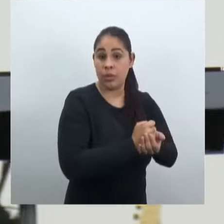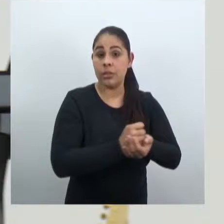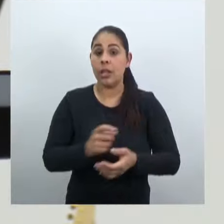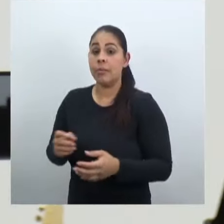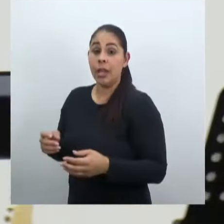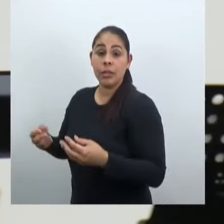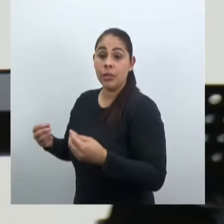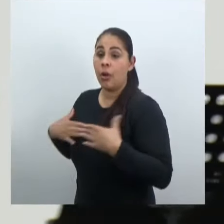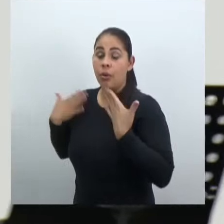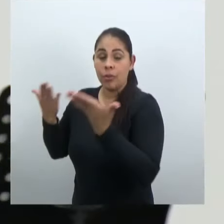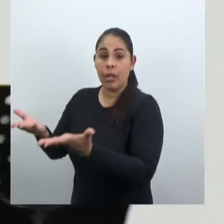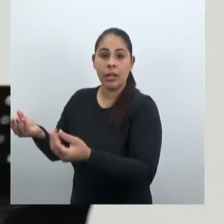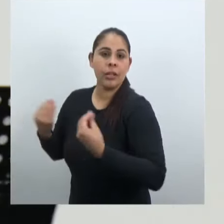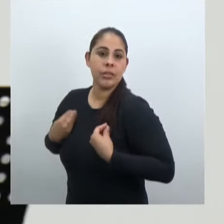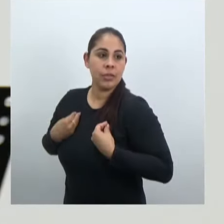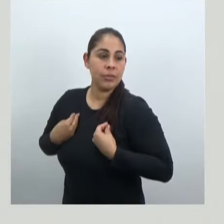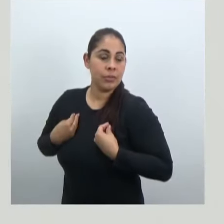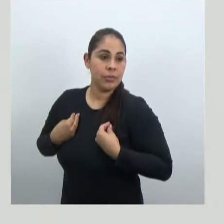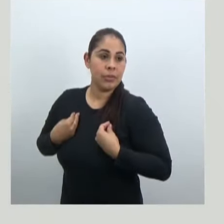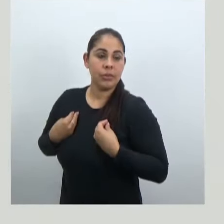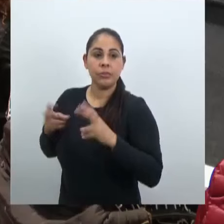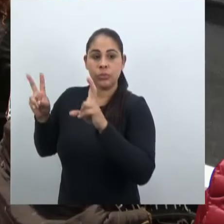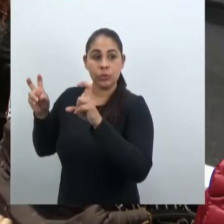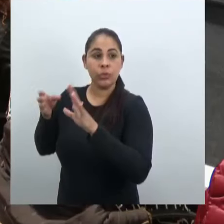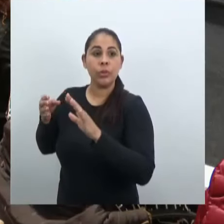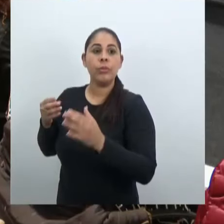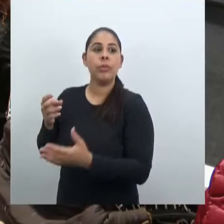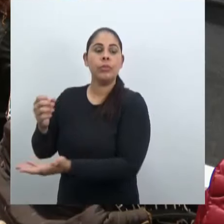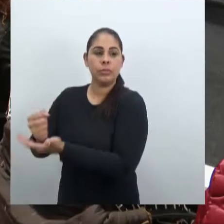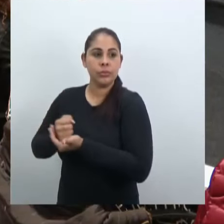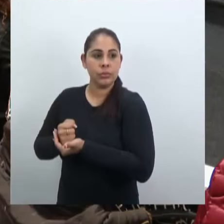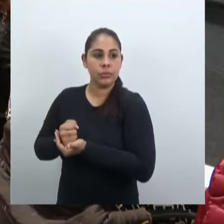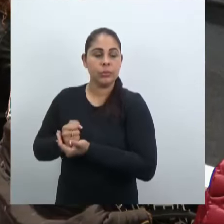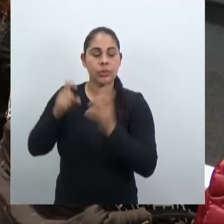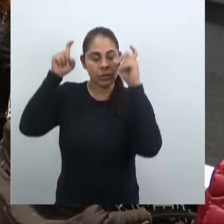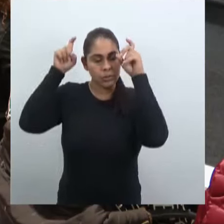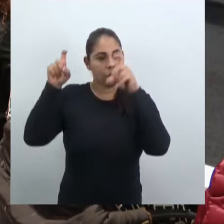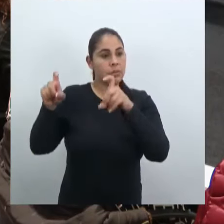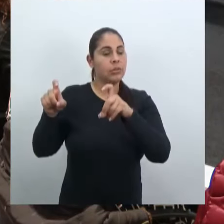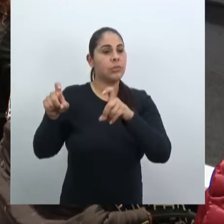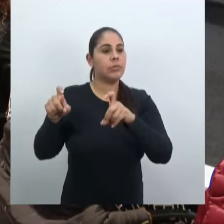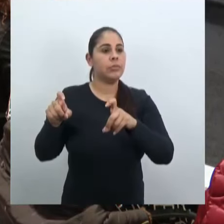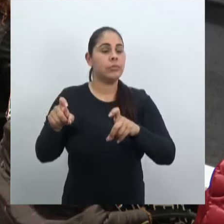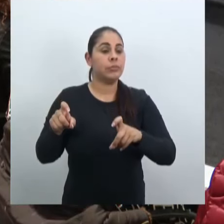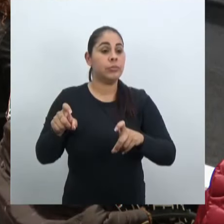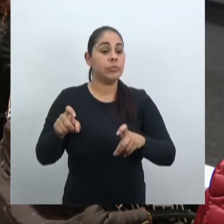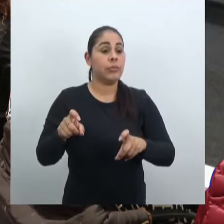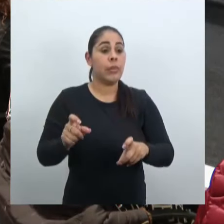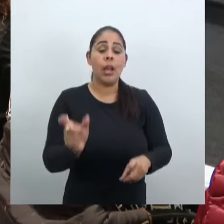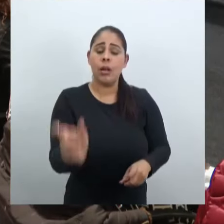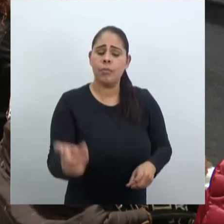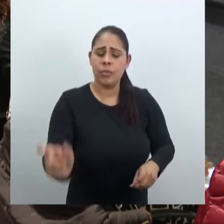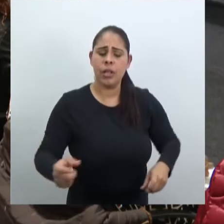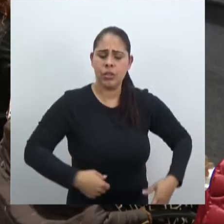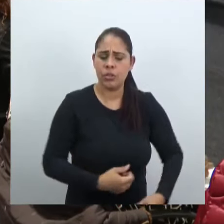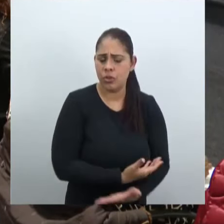Lucas 18, versículo 9, dice: a unos que confiaban en sí mismos como justos